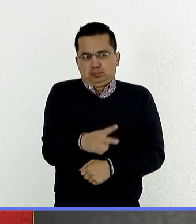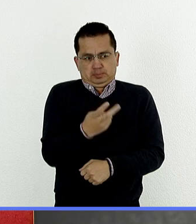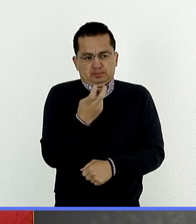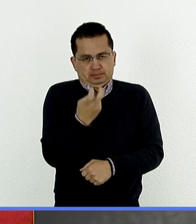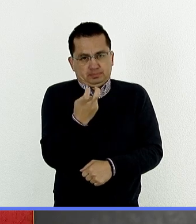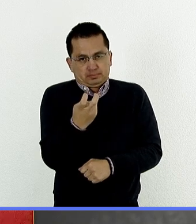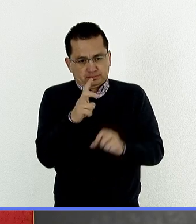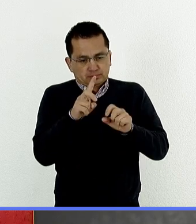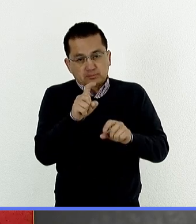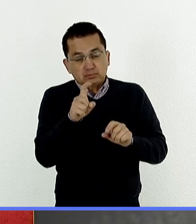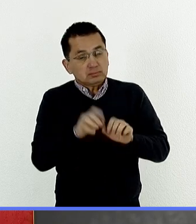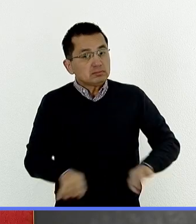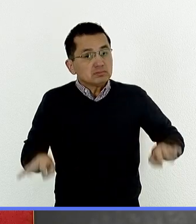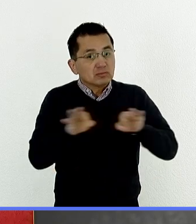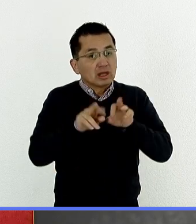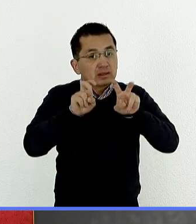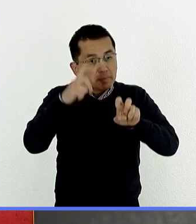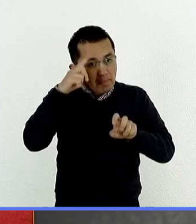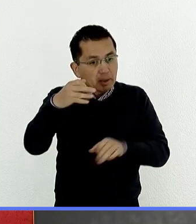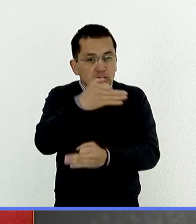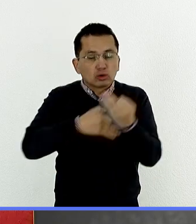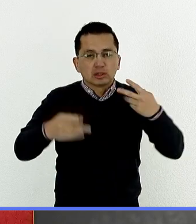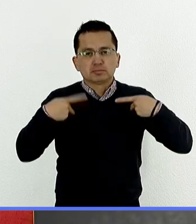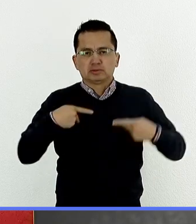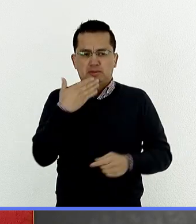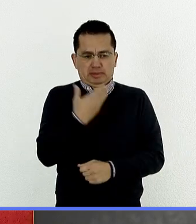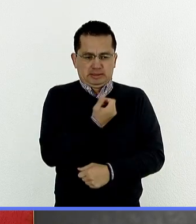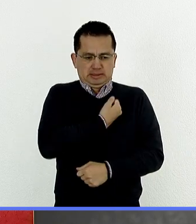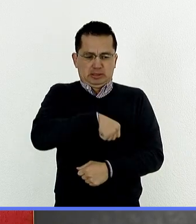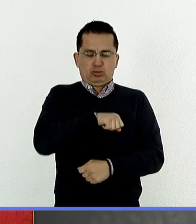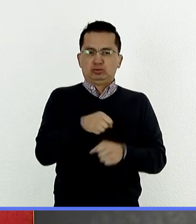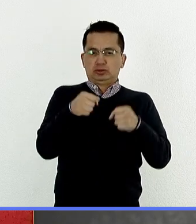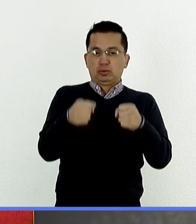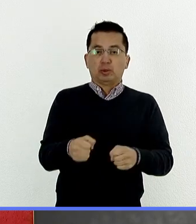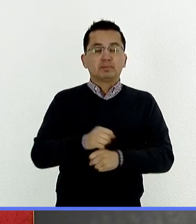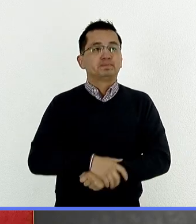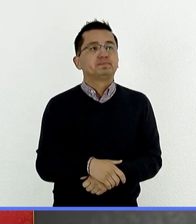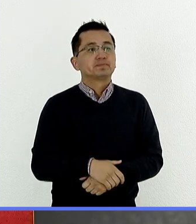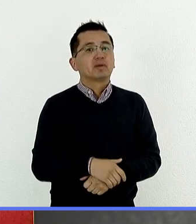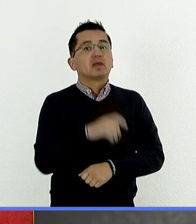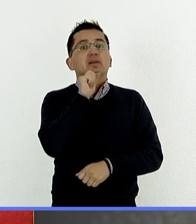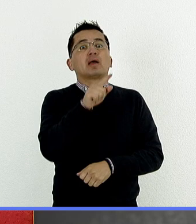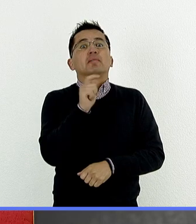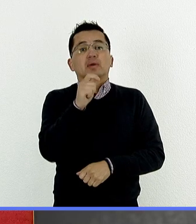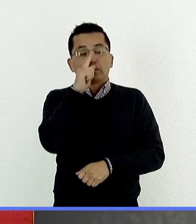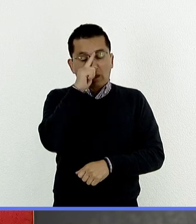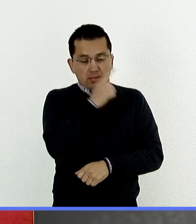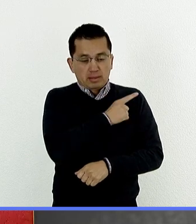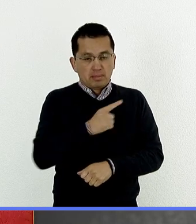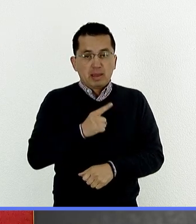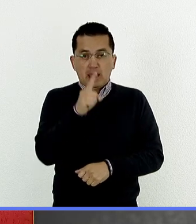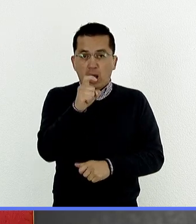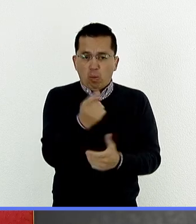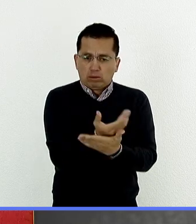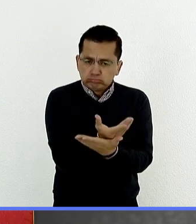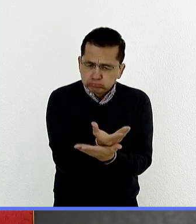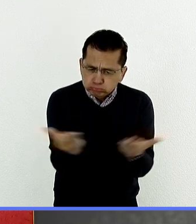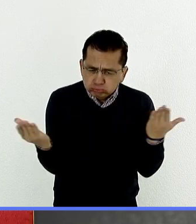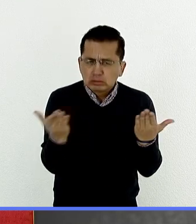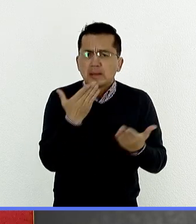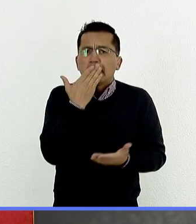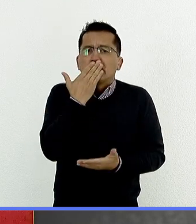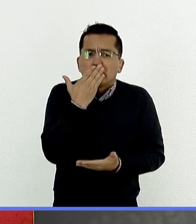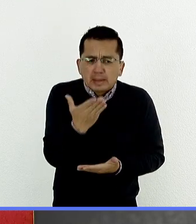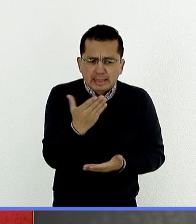tres tienen que ver con suministrar agua para la población en cantidad y calidad adecuadas y también